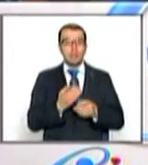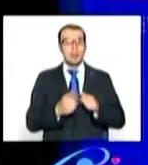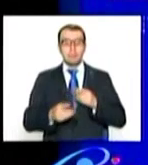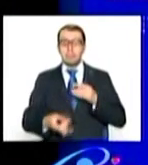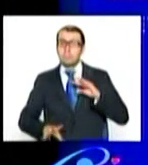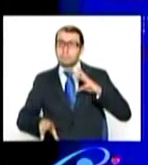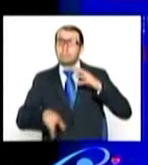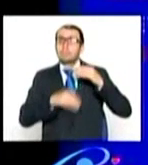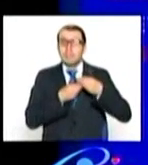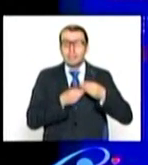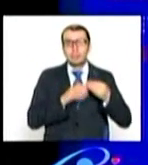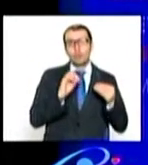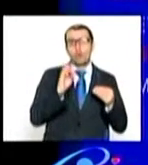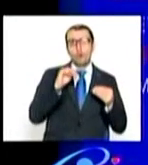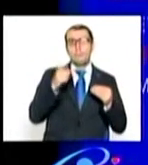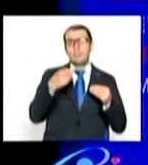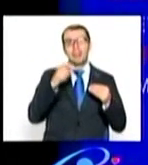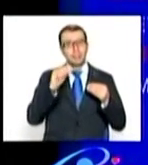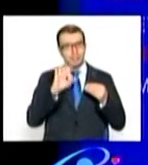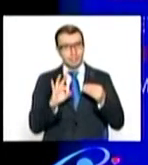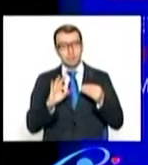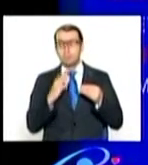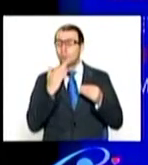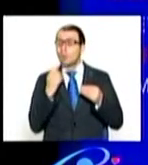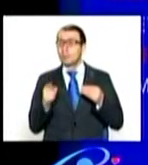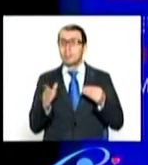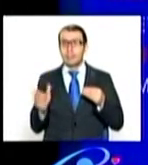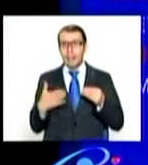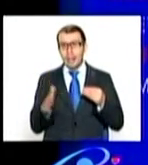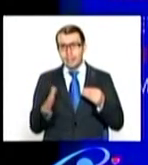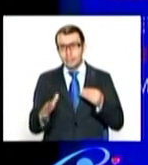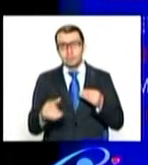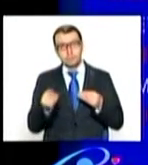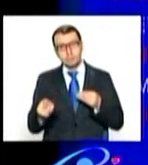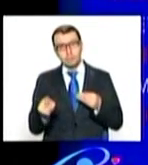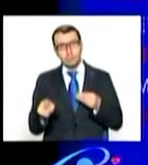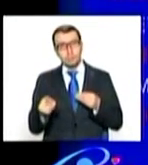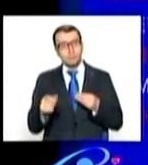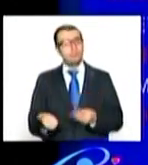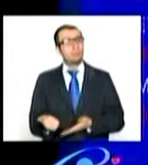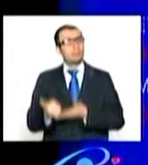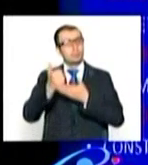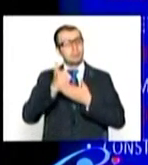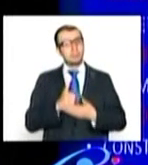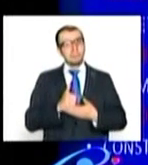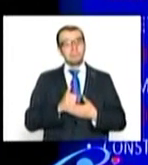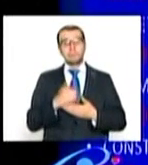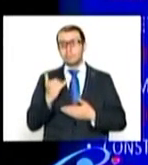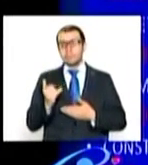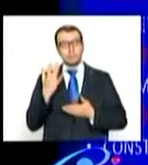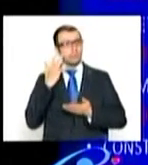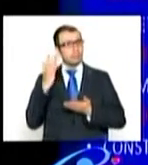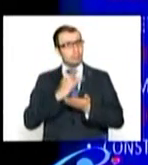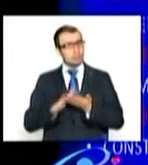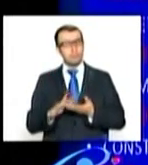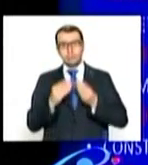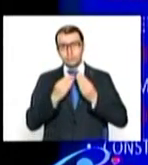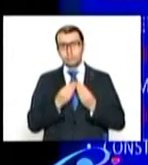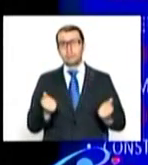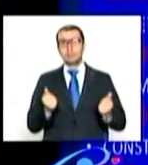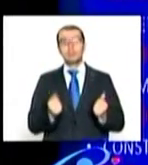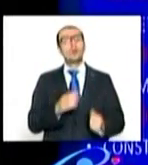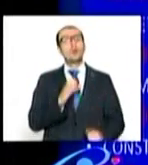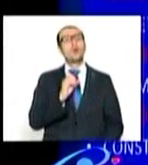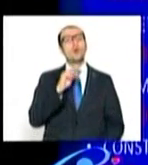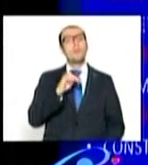los extractos que se le hace a la grasa del pescado, a los aceites de pescado, para concentrarlos y purificarlos. Los omegas 3